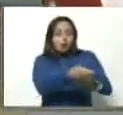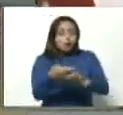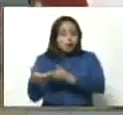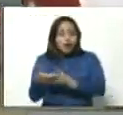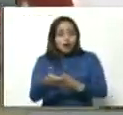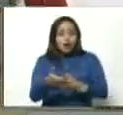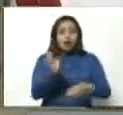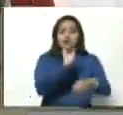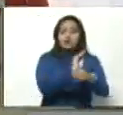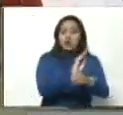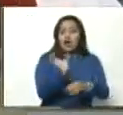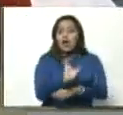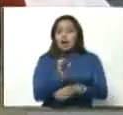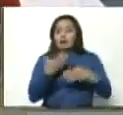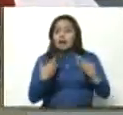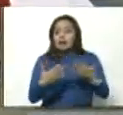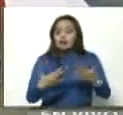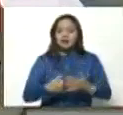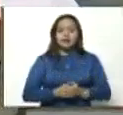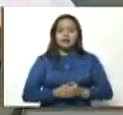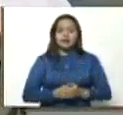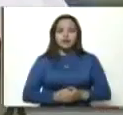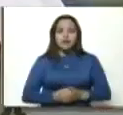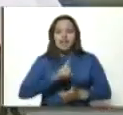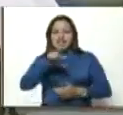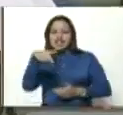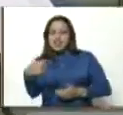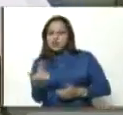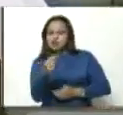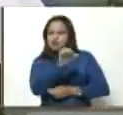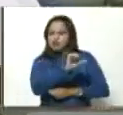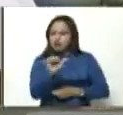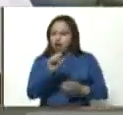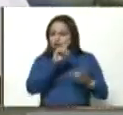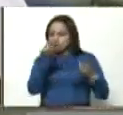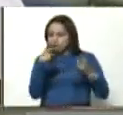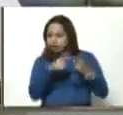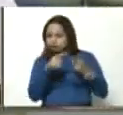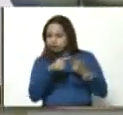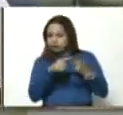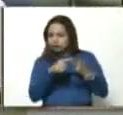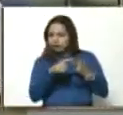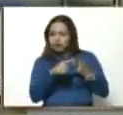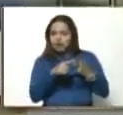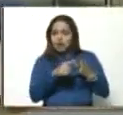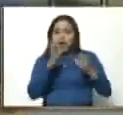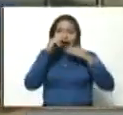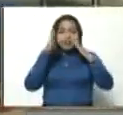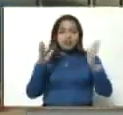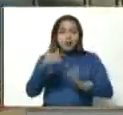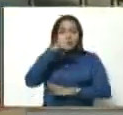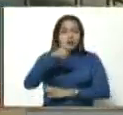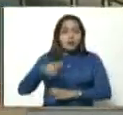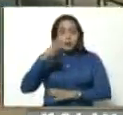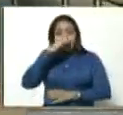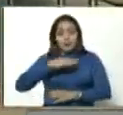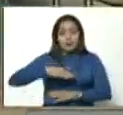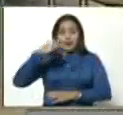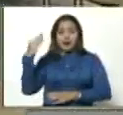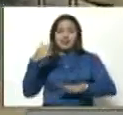paramédicos. Durante la segunda semana se estará brindando la atención a las personas mayores de 60